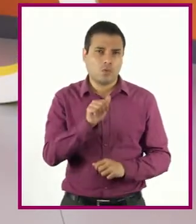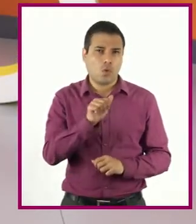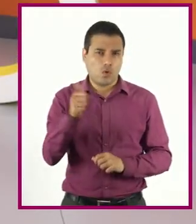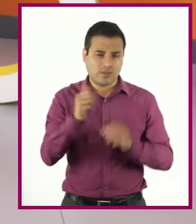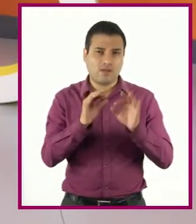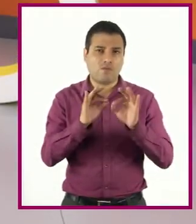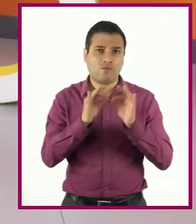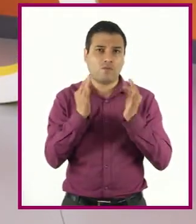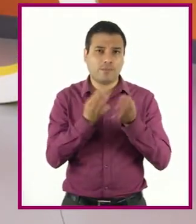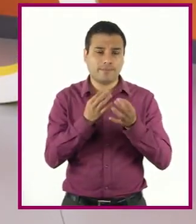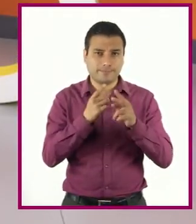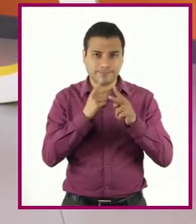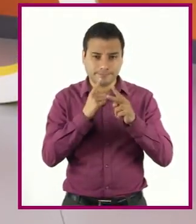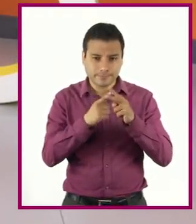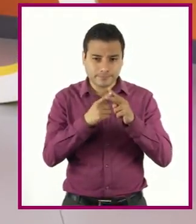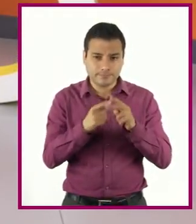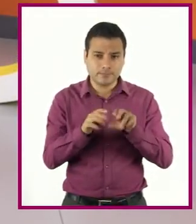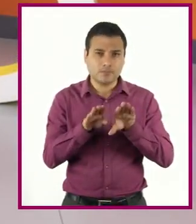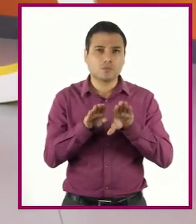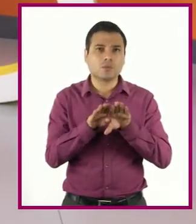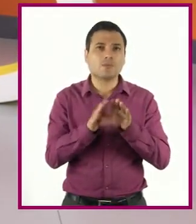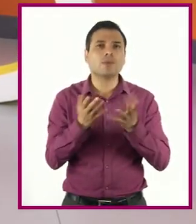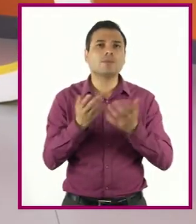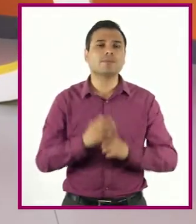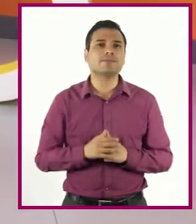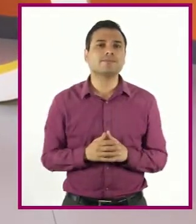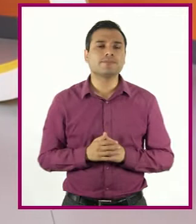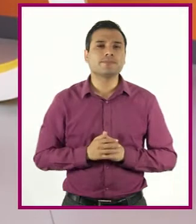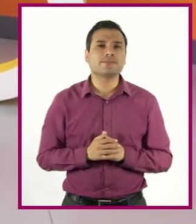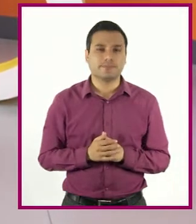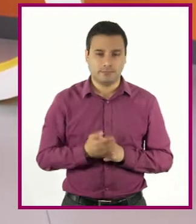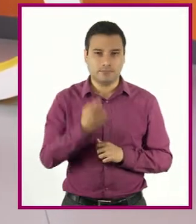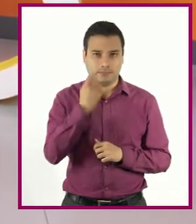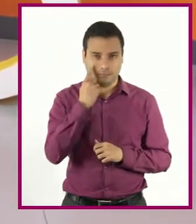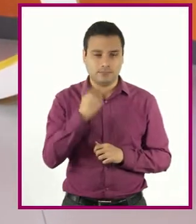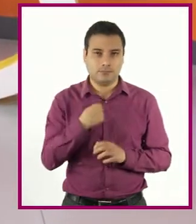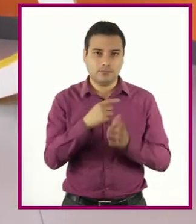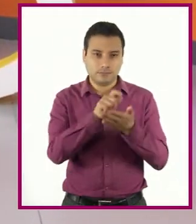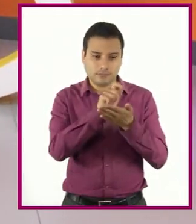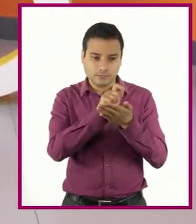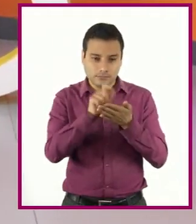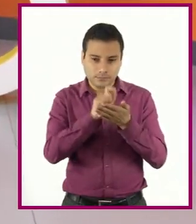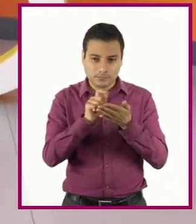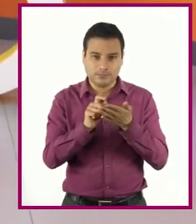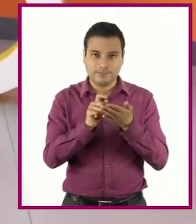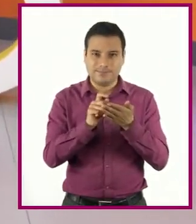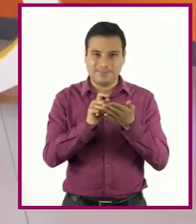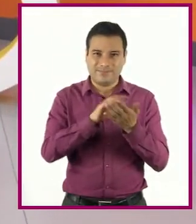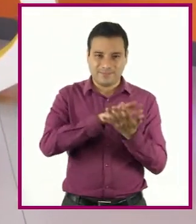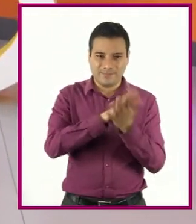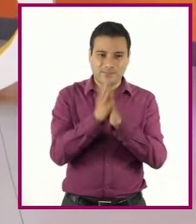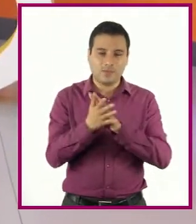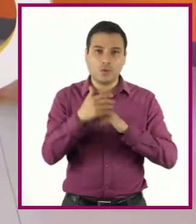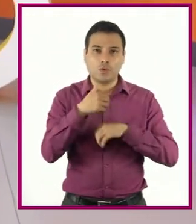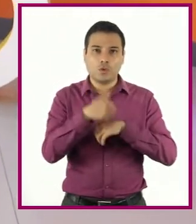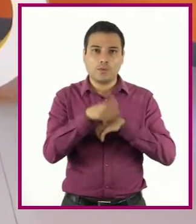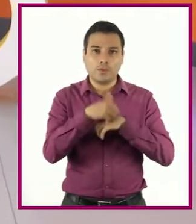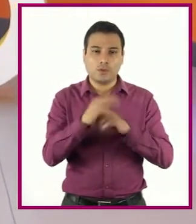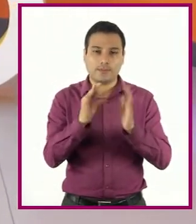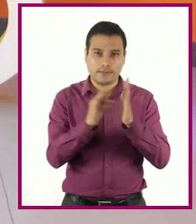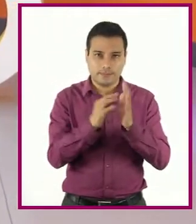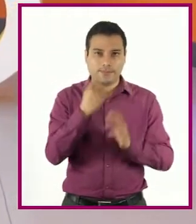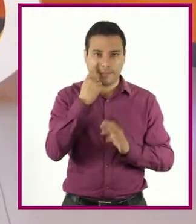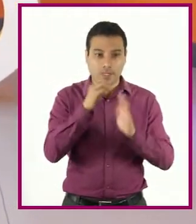saber la relación de orden entre dos fracciones es escribirlas en su forma decimal. Por ejemplo,